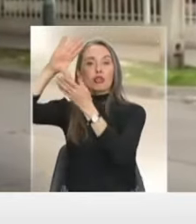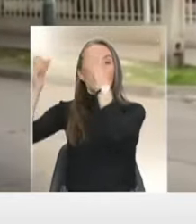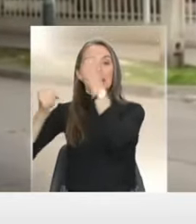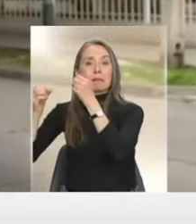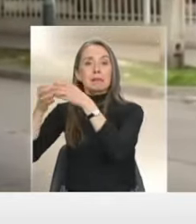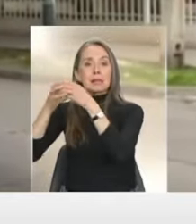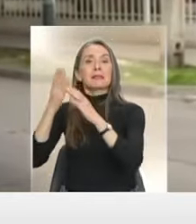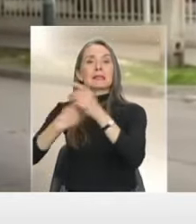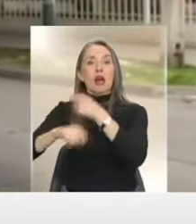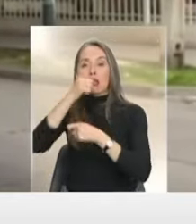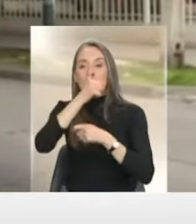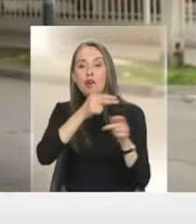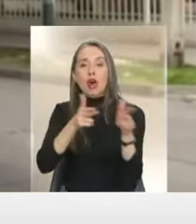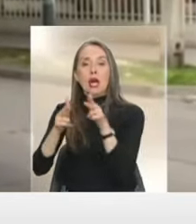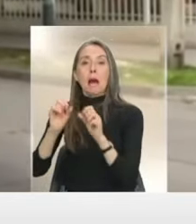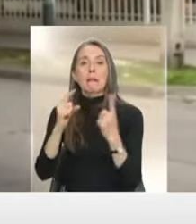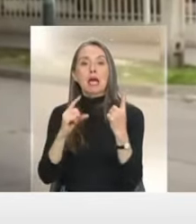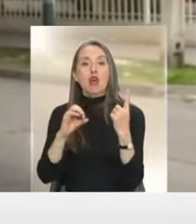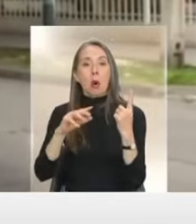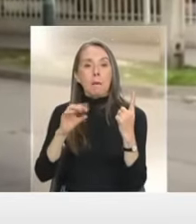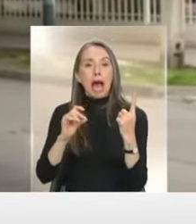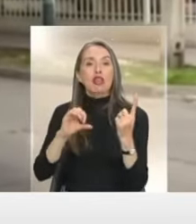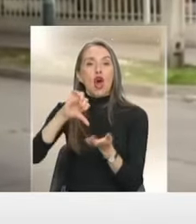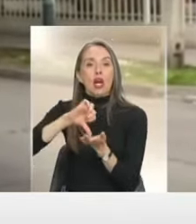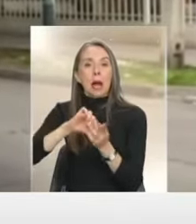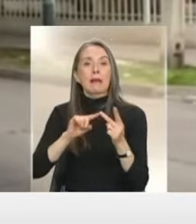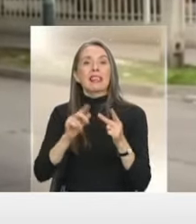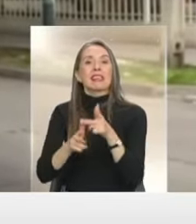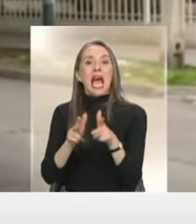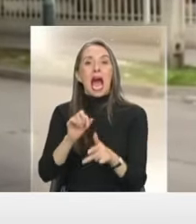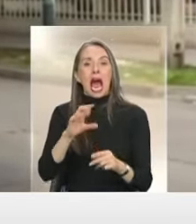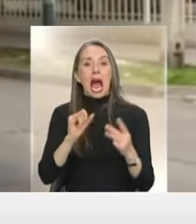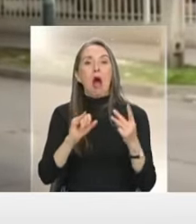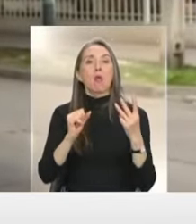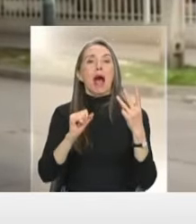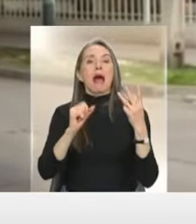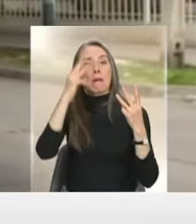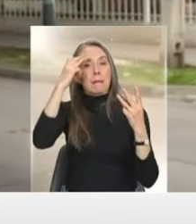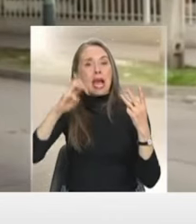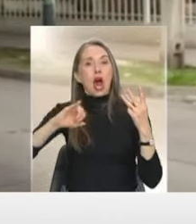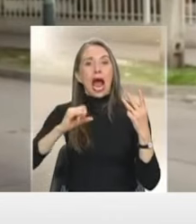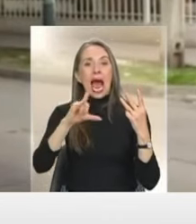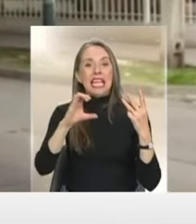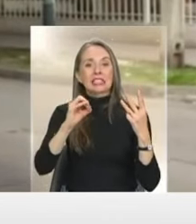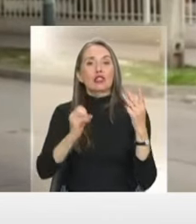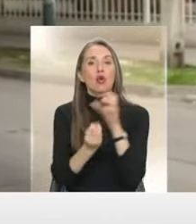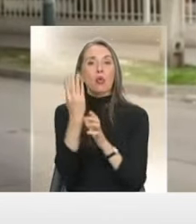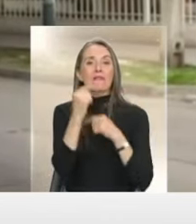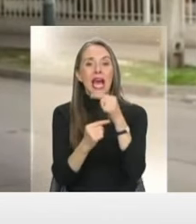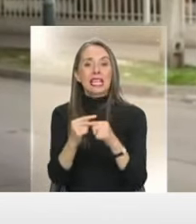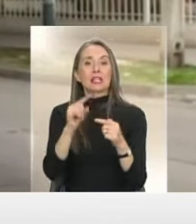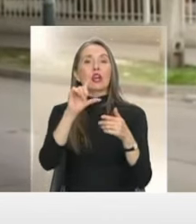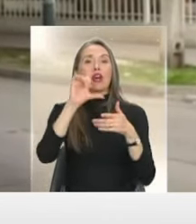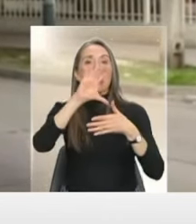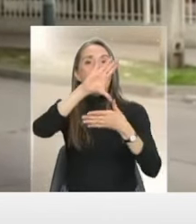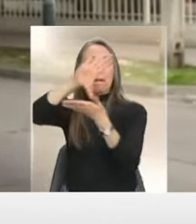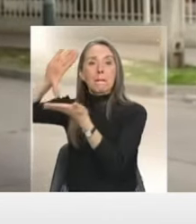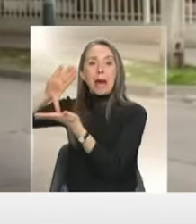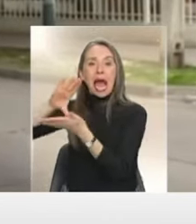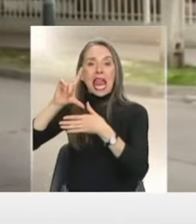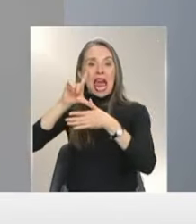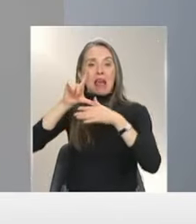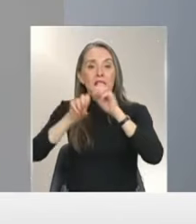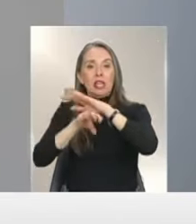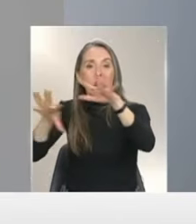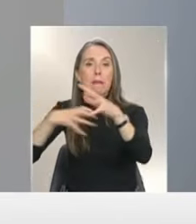crimen. Primer Comando de la Capital, el Tren de Aragua, Jalisco Nueva Generación y un sinnúmero de bandas que en Latinoamérica han sembrado el terror y que hoy día han